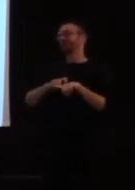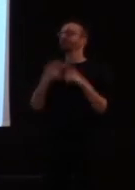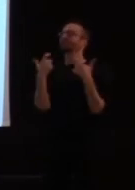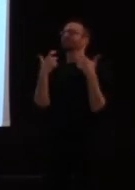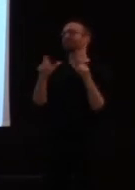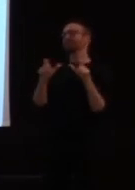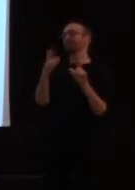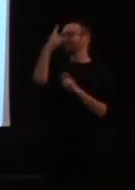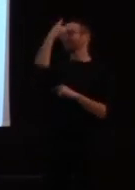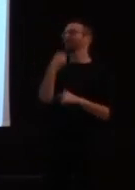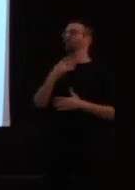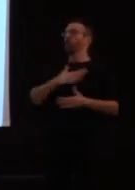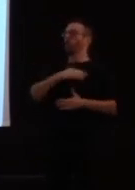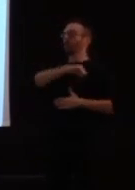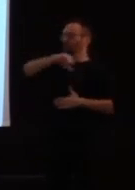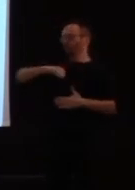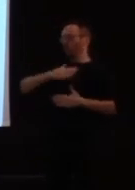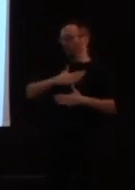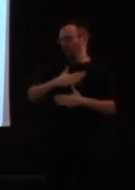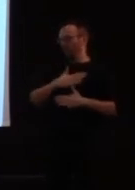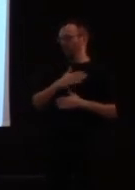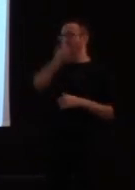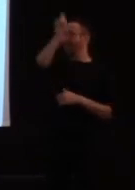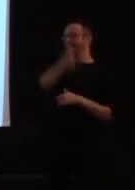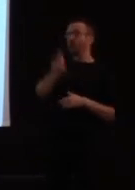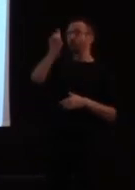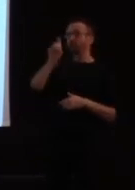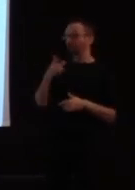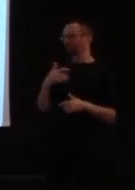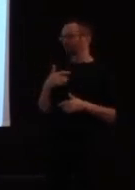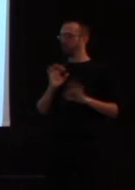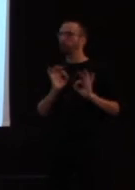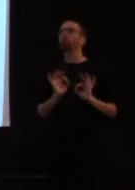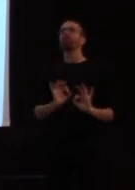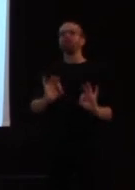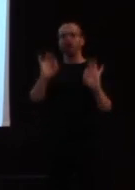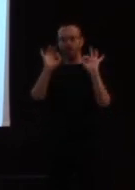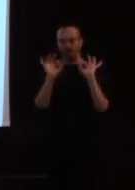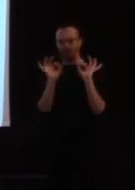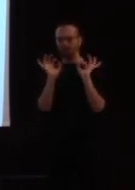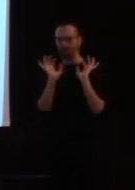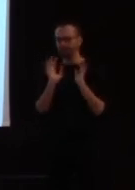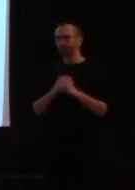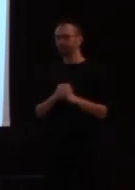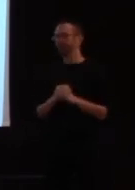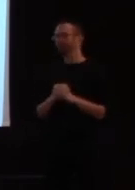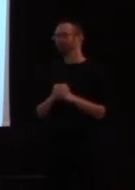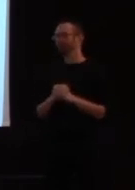profesora, una maestra muy peculiar, muy peculiar. De entrada,